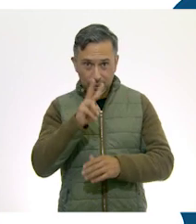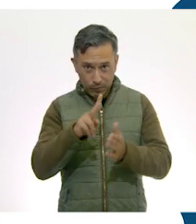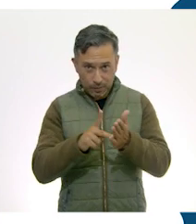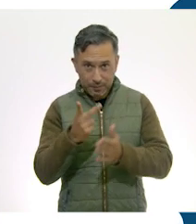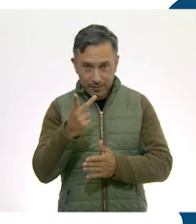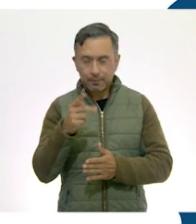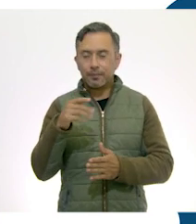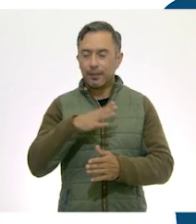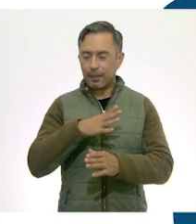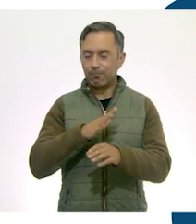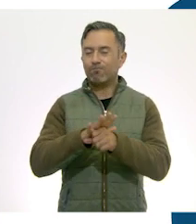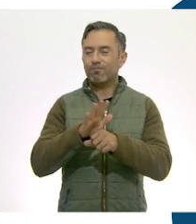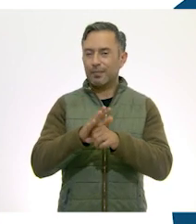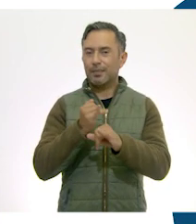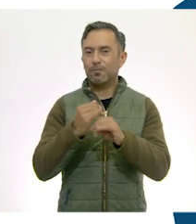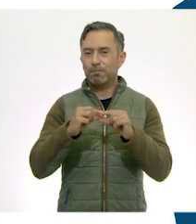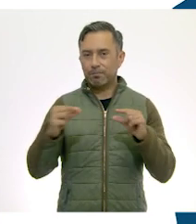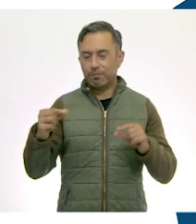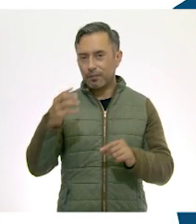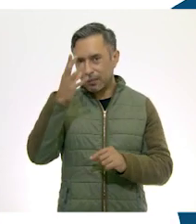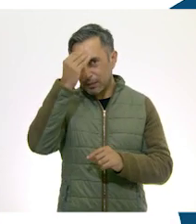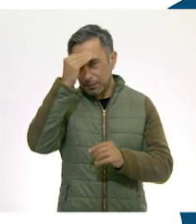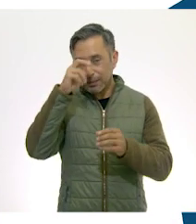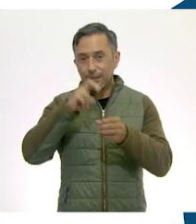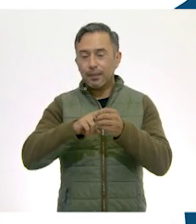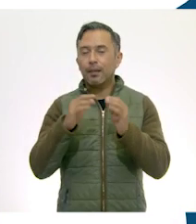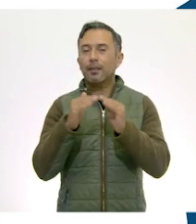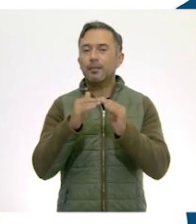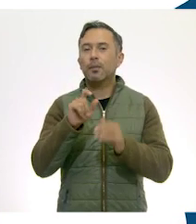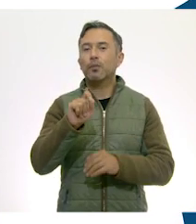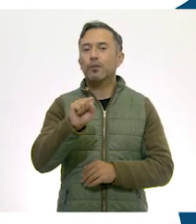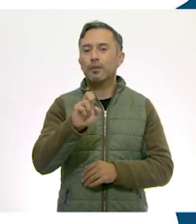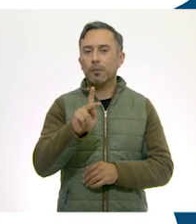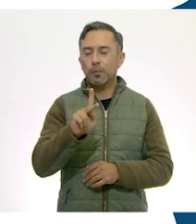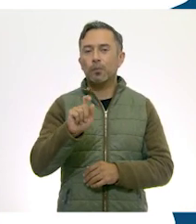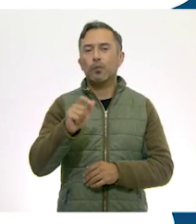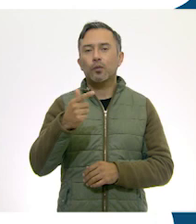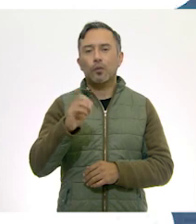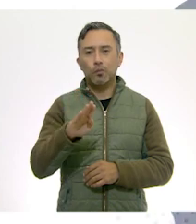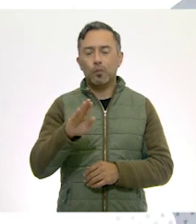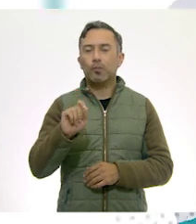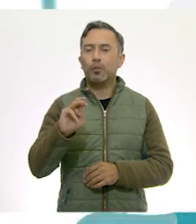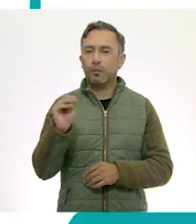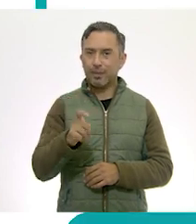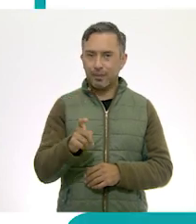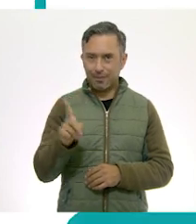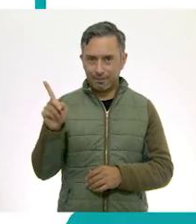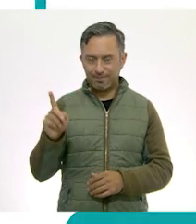encontrar en la siguiente liga: aprendeencasa.cep.gov.mx.